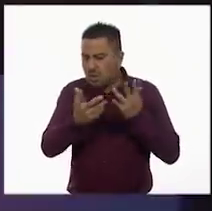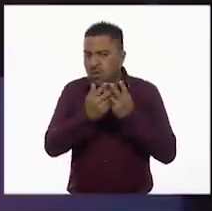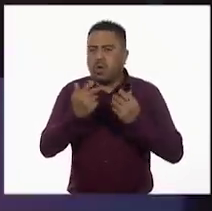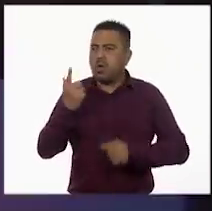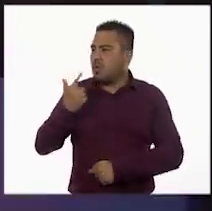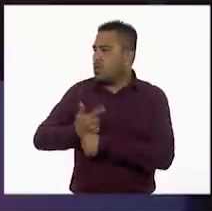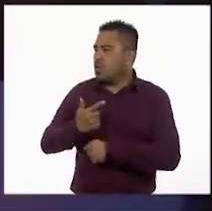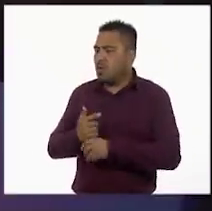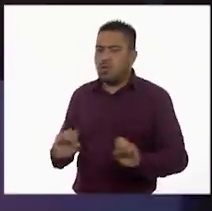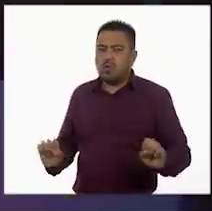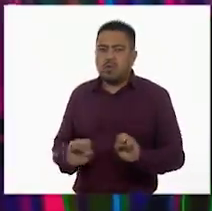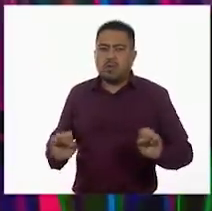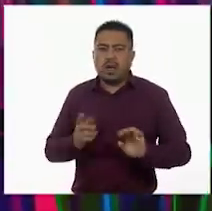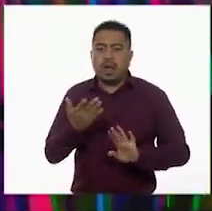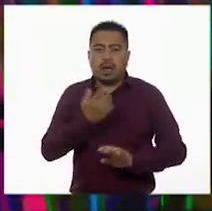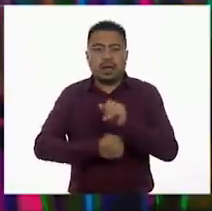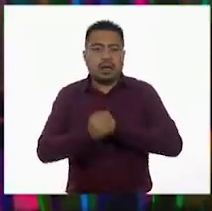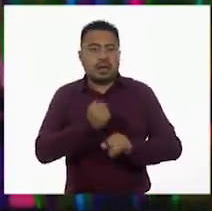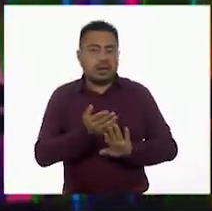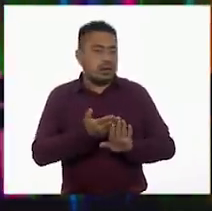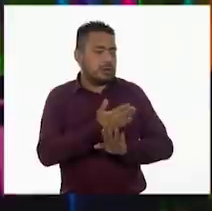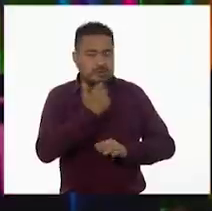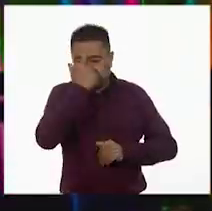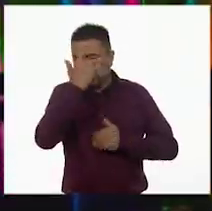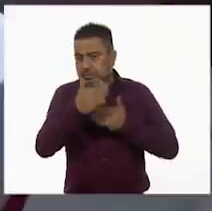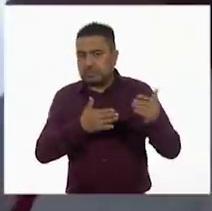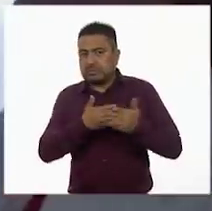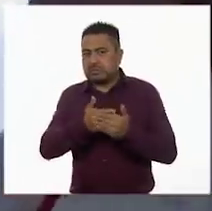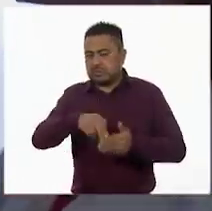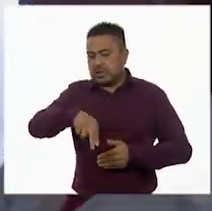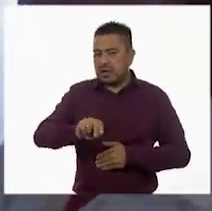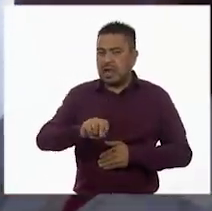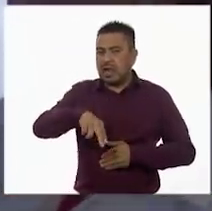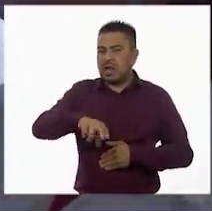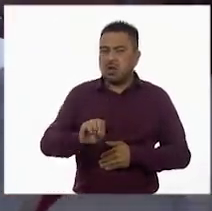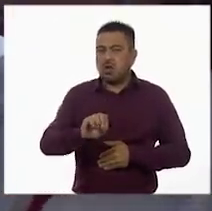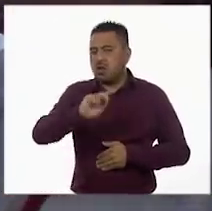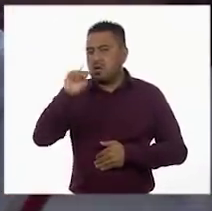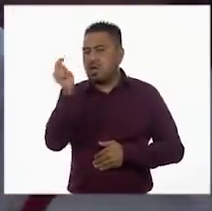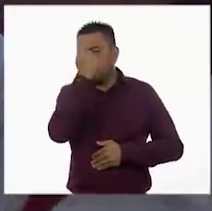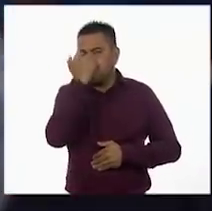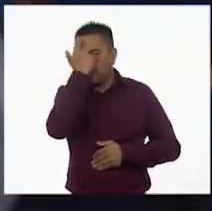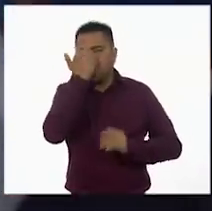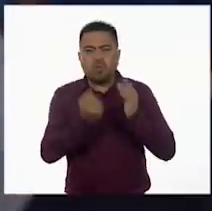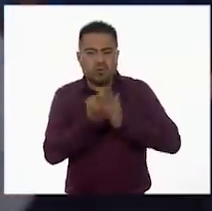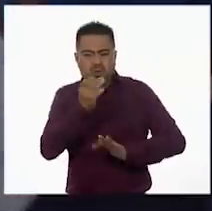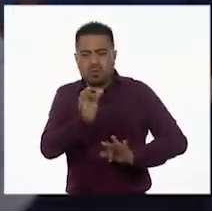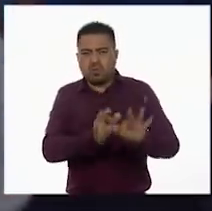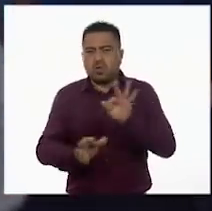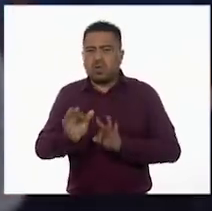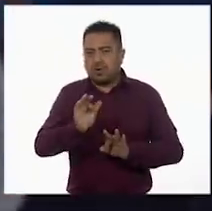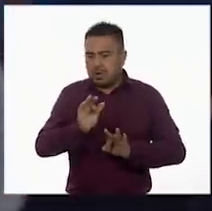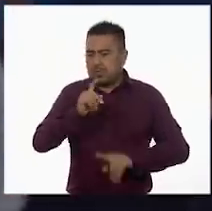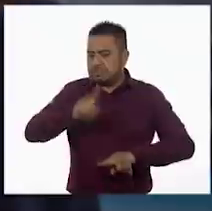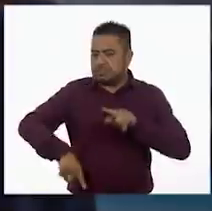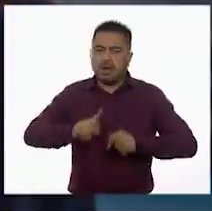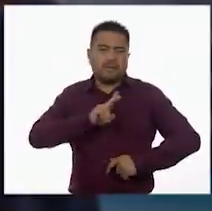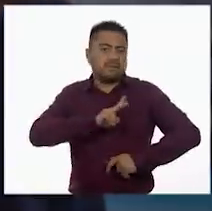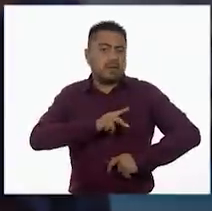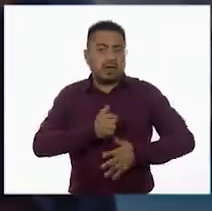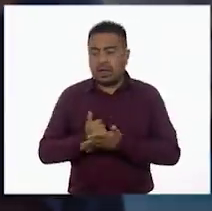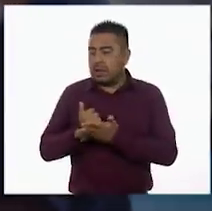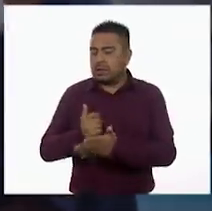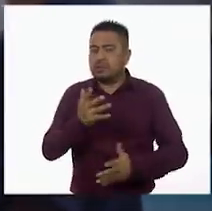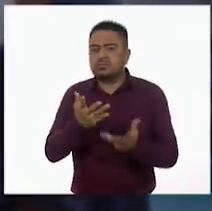había encontrado. Hace unos años innovamos en el mundo de la nanotecnología, creando una nueva molécula capaz de matar virus,